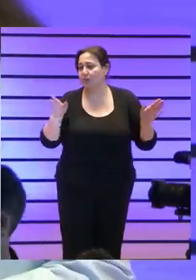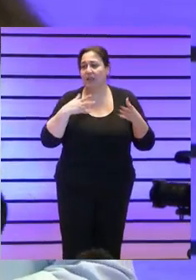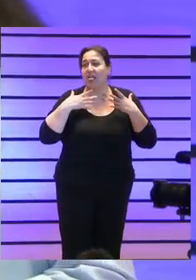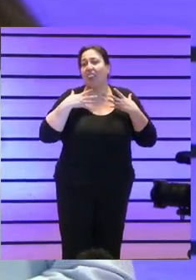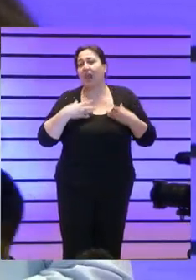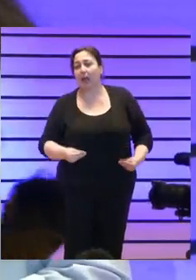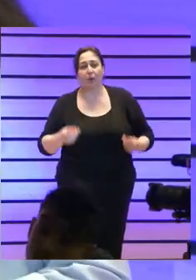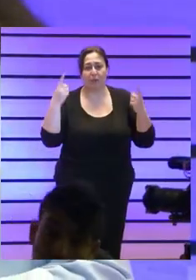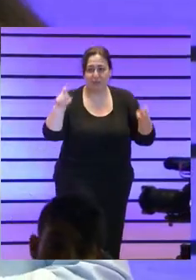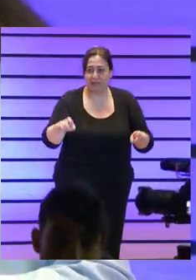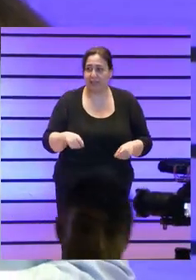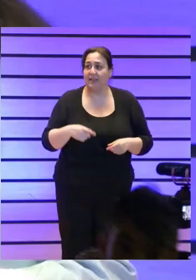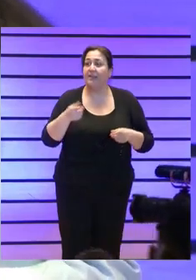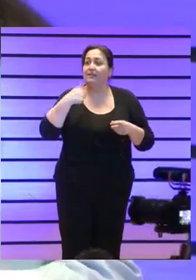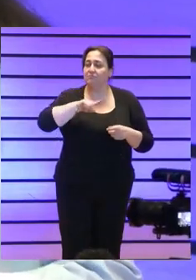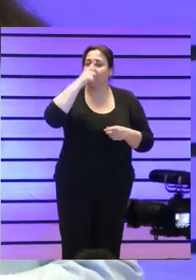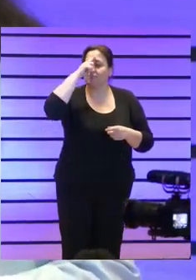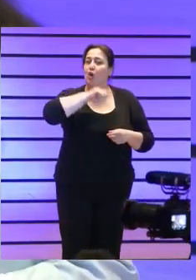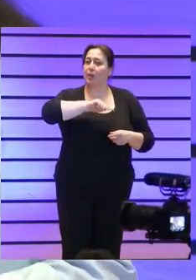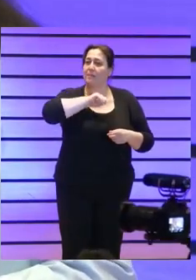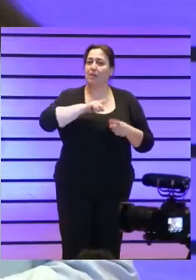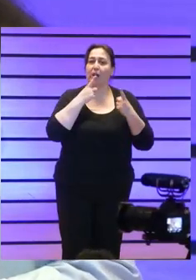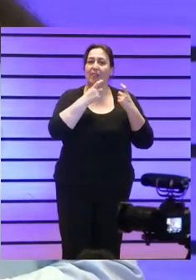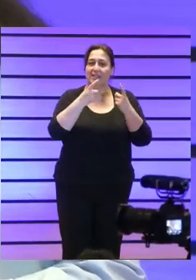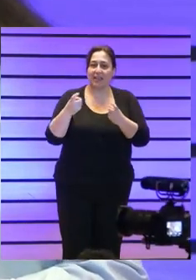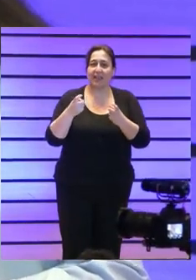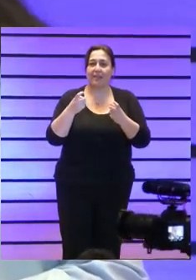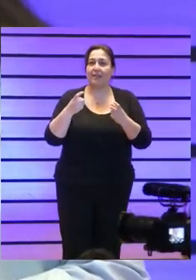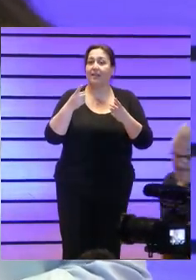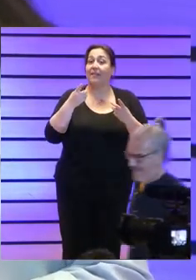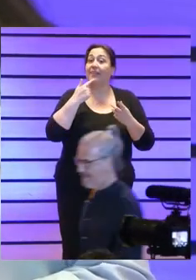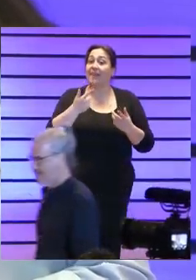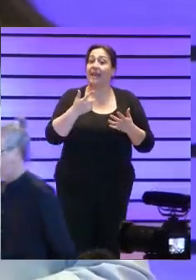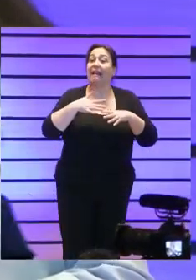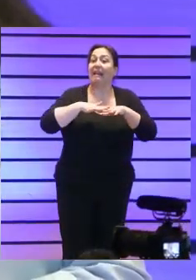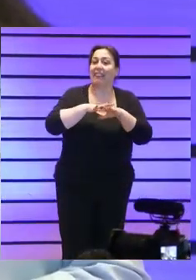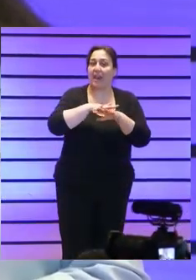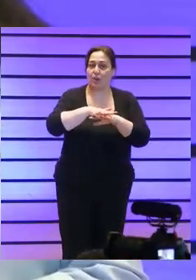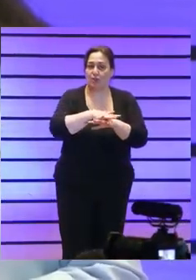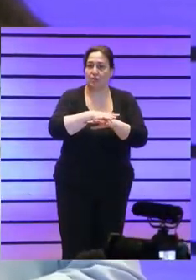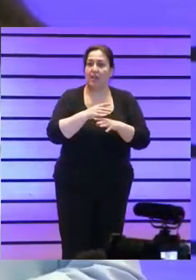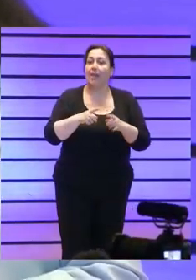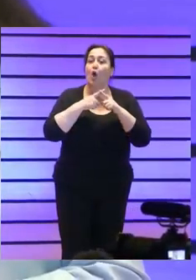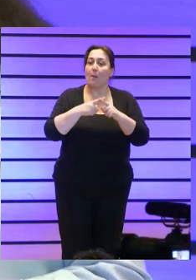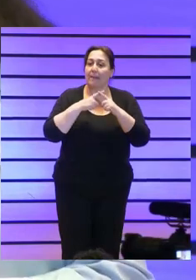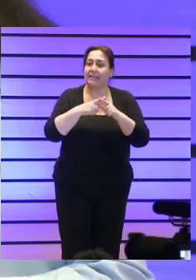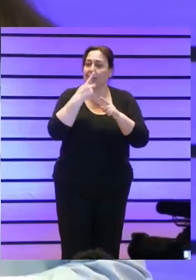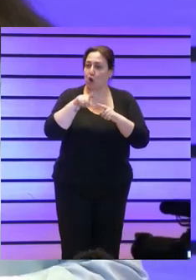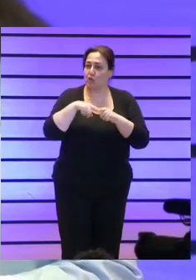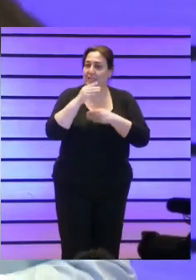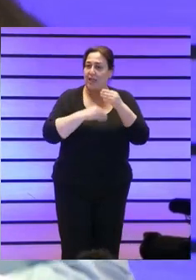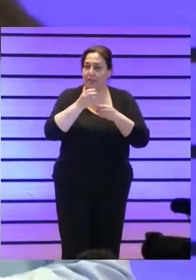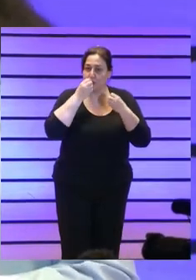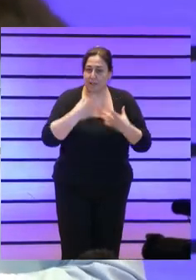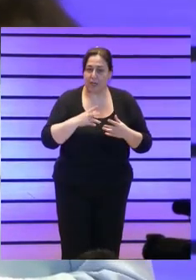dramaticemos. Desde el convencimiento de la necesidad y utilidad, como decía, de enredarnos, de compartir lo que hacemos bien, de lo que nos